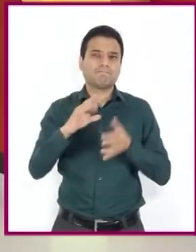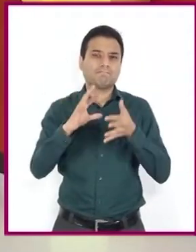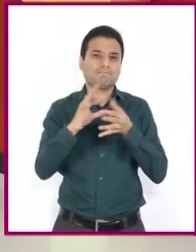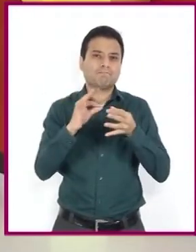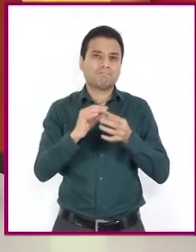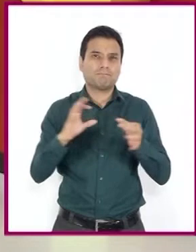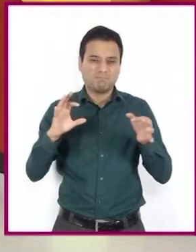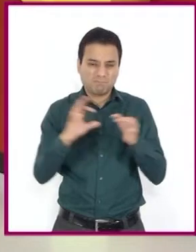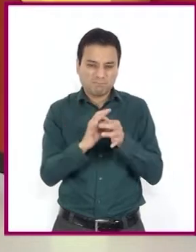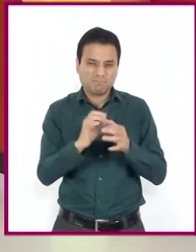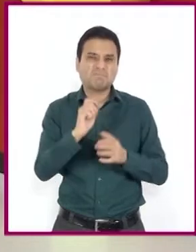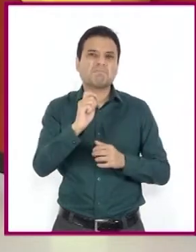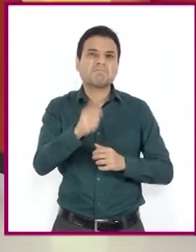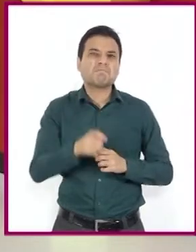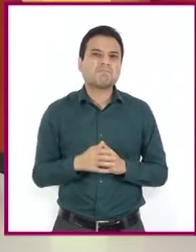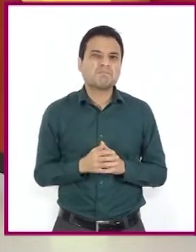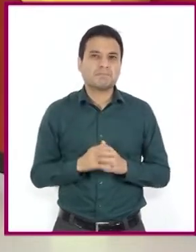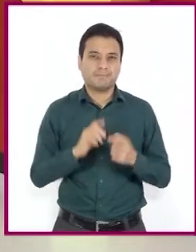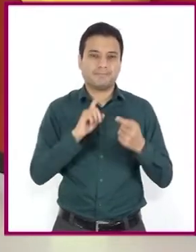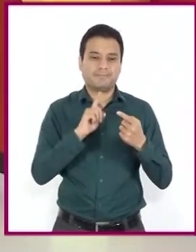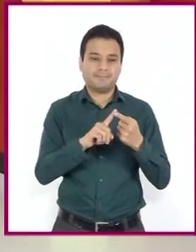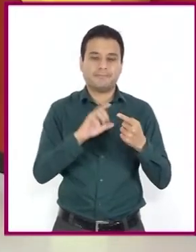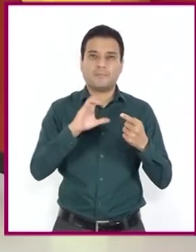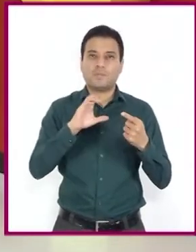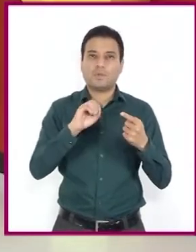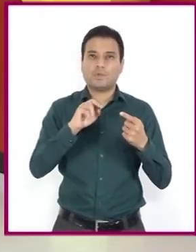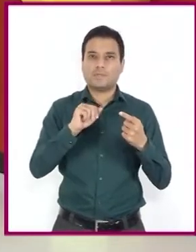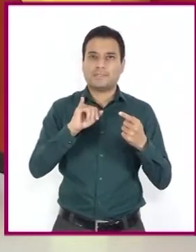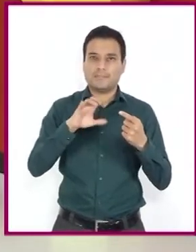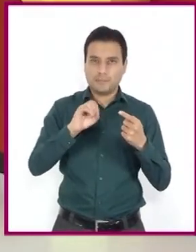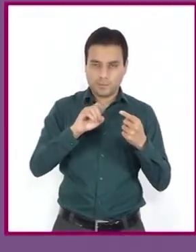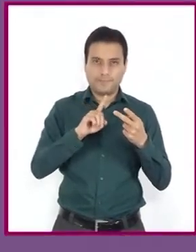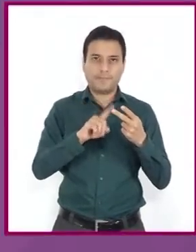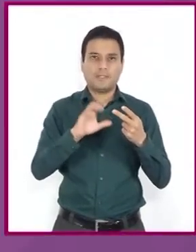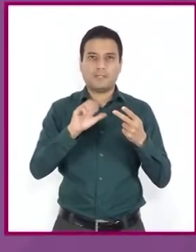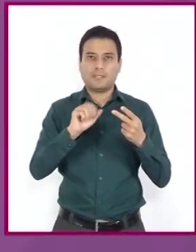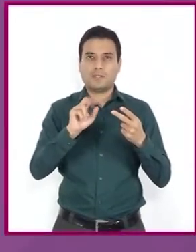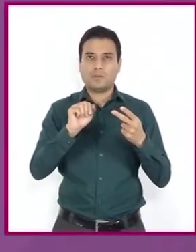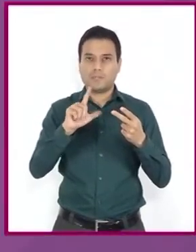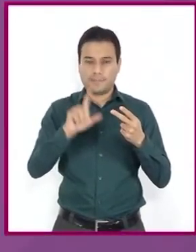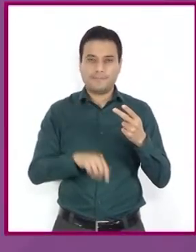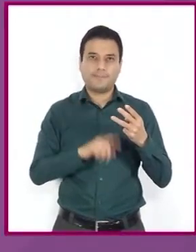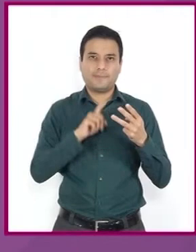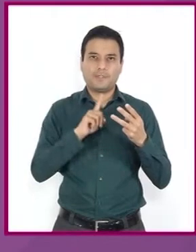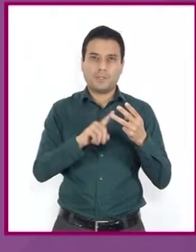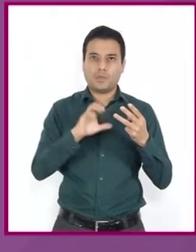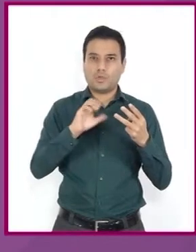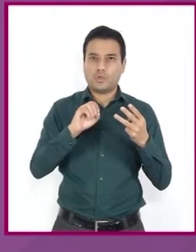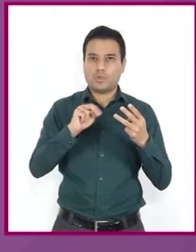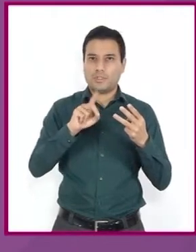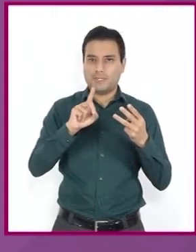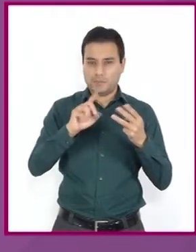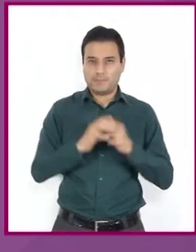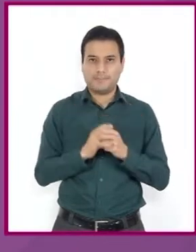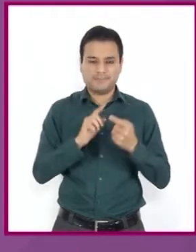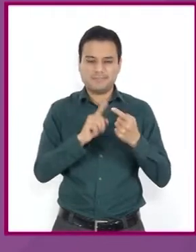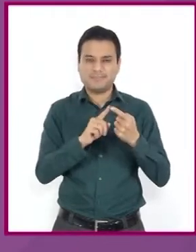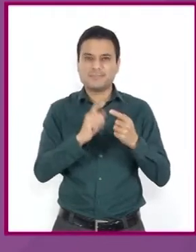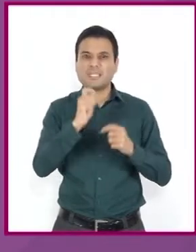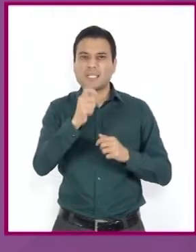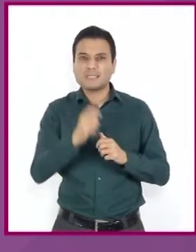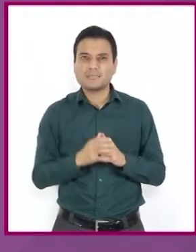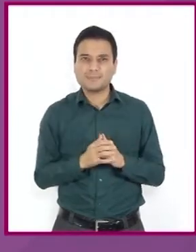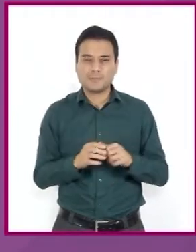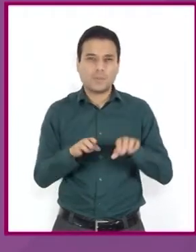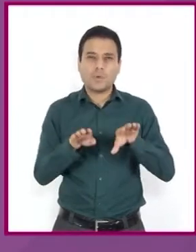conectores concesivos, causales y condicionantes. El concesivo, como su nombre lo indica, nos dice que